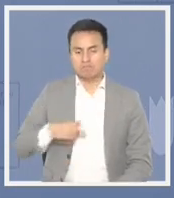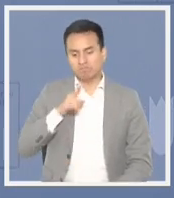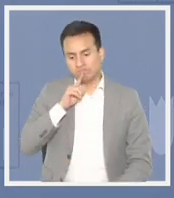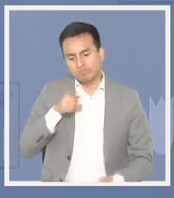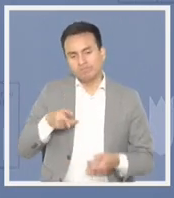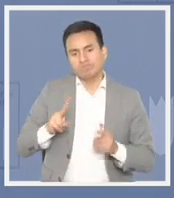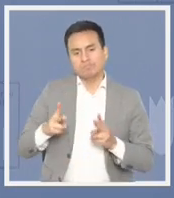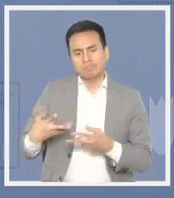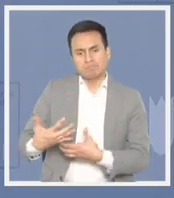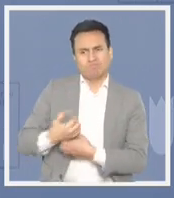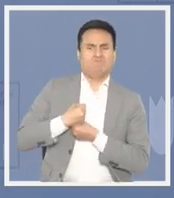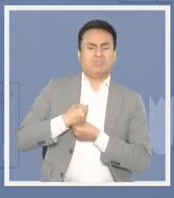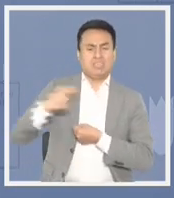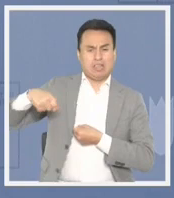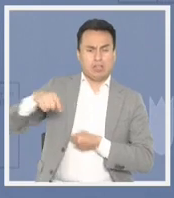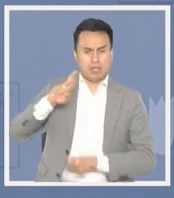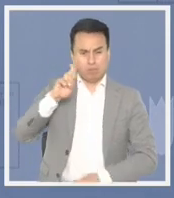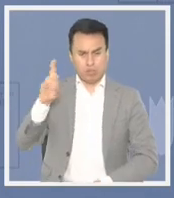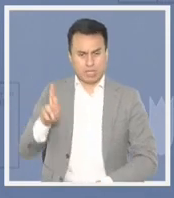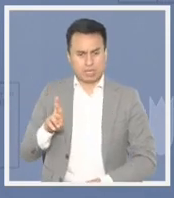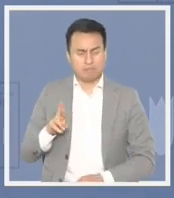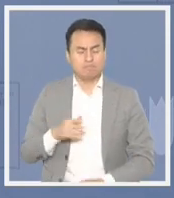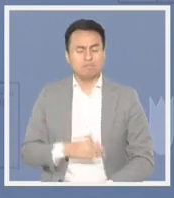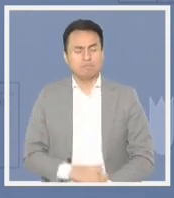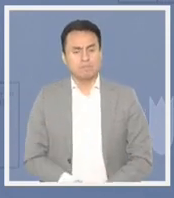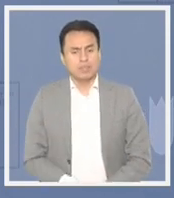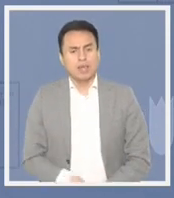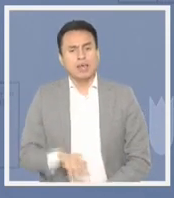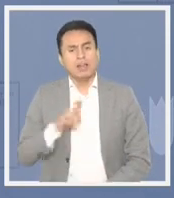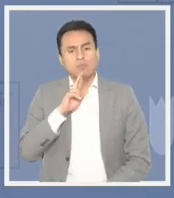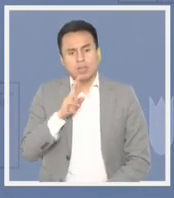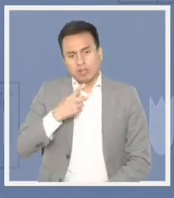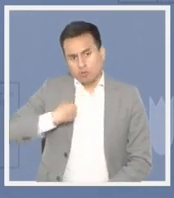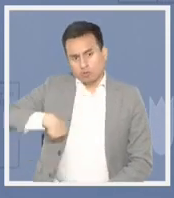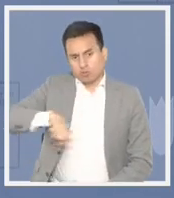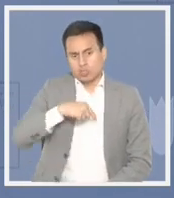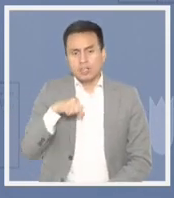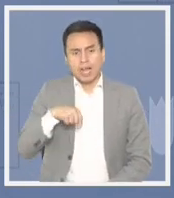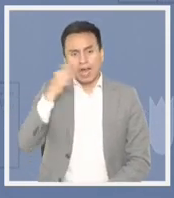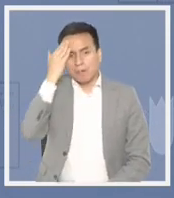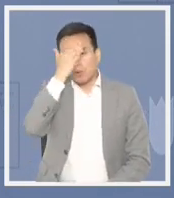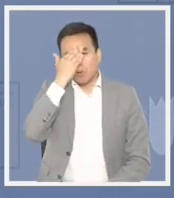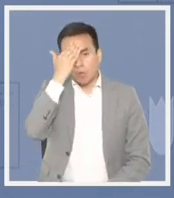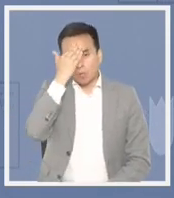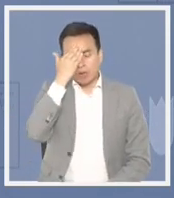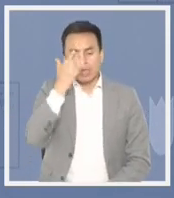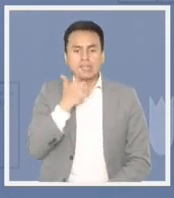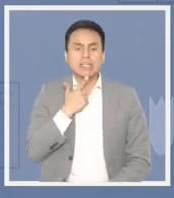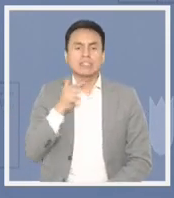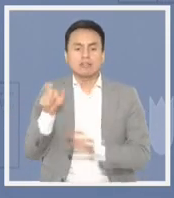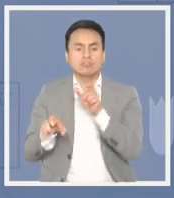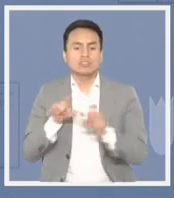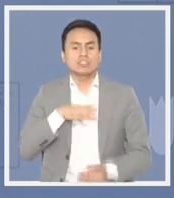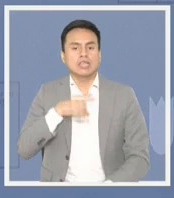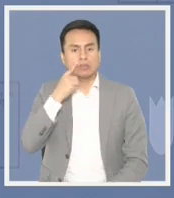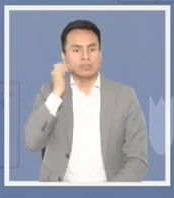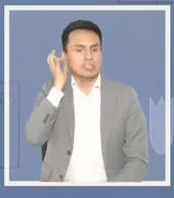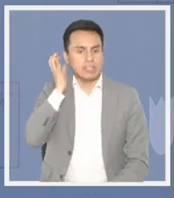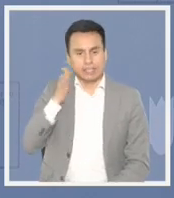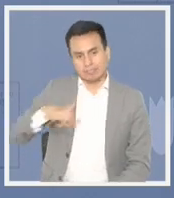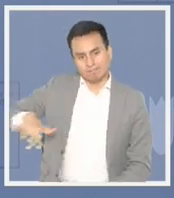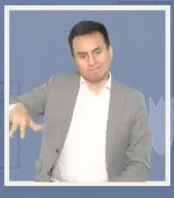ante esa presión del Senado de la República? Mira, nosotros acá lo que nos preocupa son los intereses de los chilenos y las